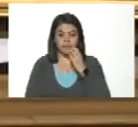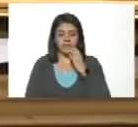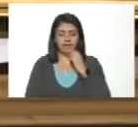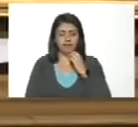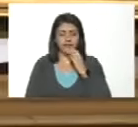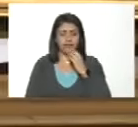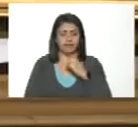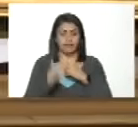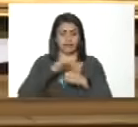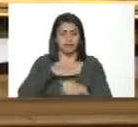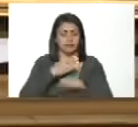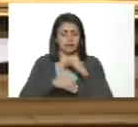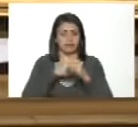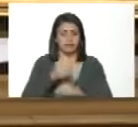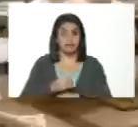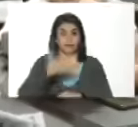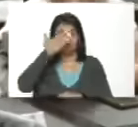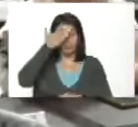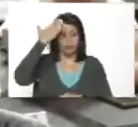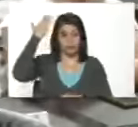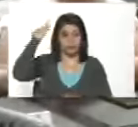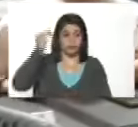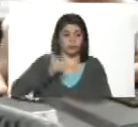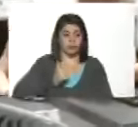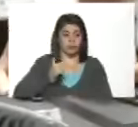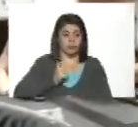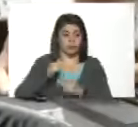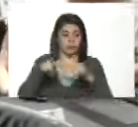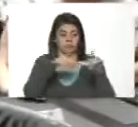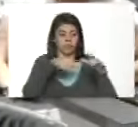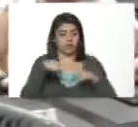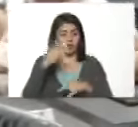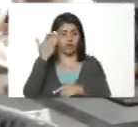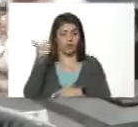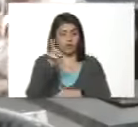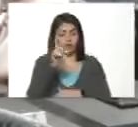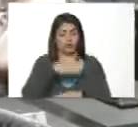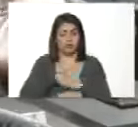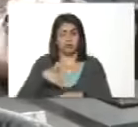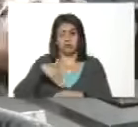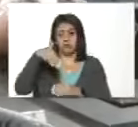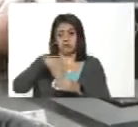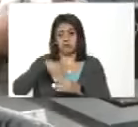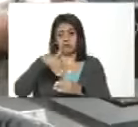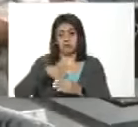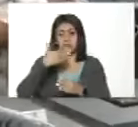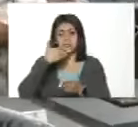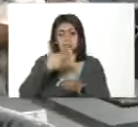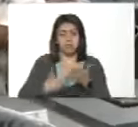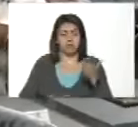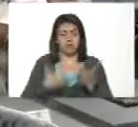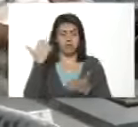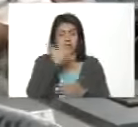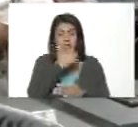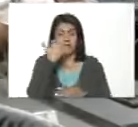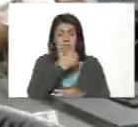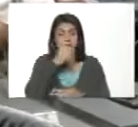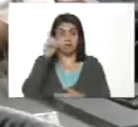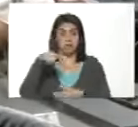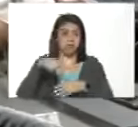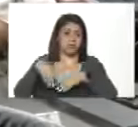Bueno, uno puede hacer ejercicios de hipocresía en cualquier momento. Si usted quiere, no vote la propuesta, y puede reírse si quiere